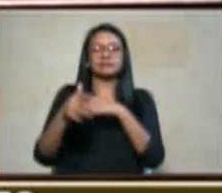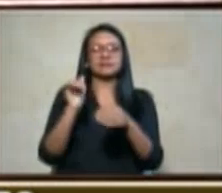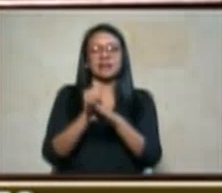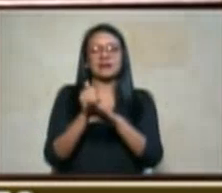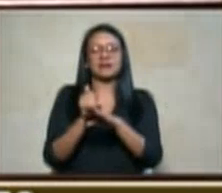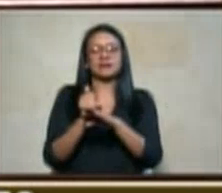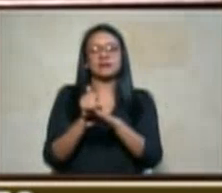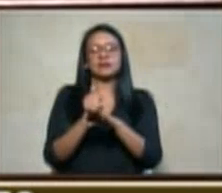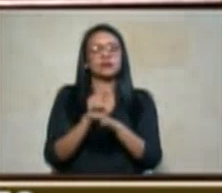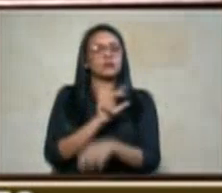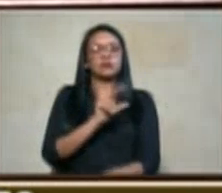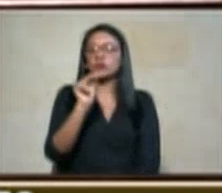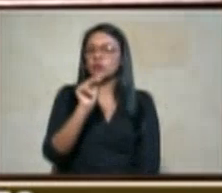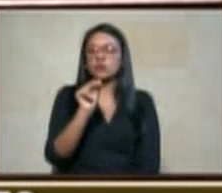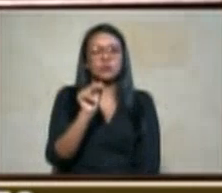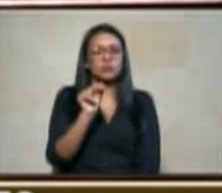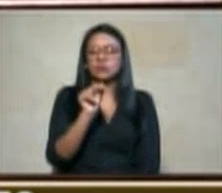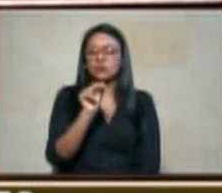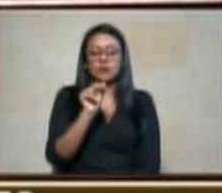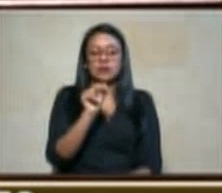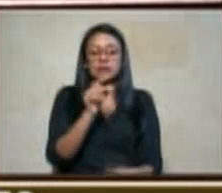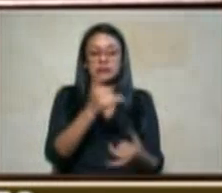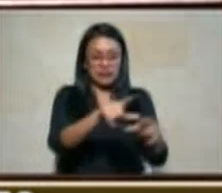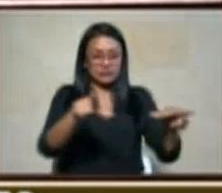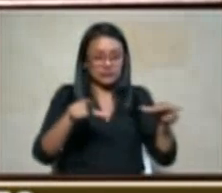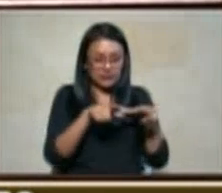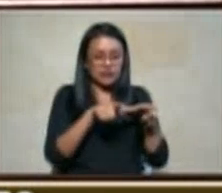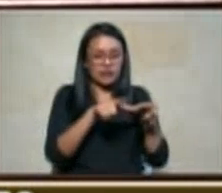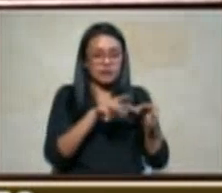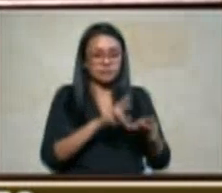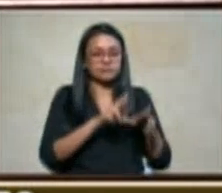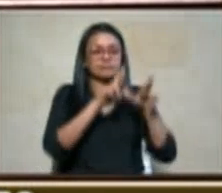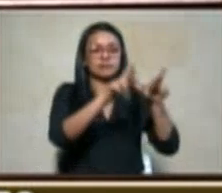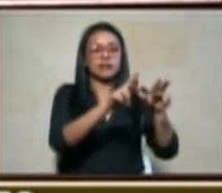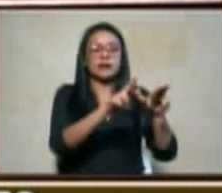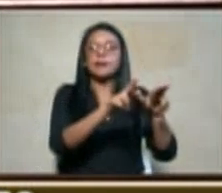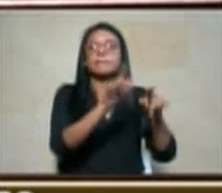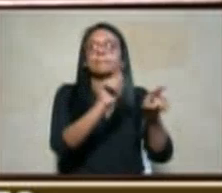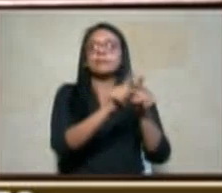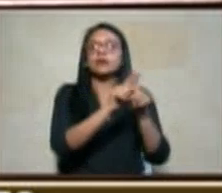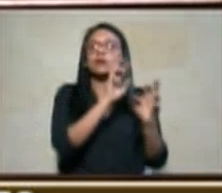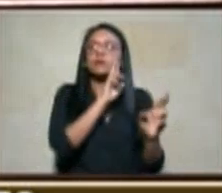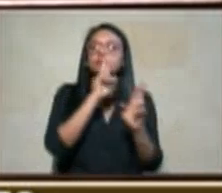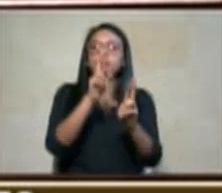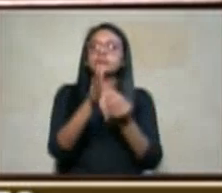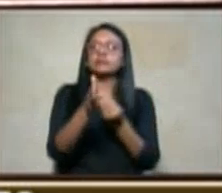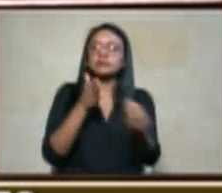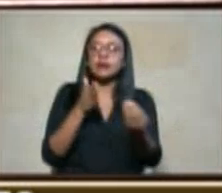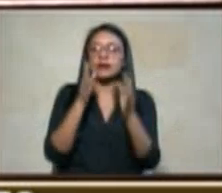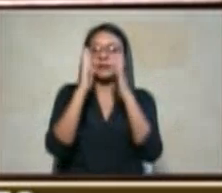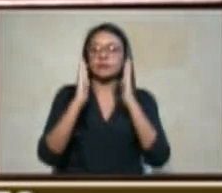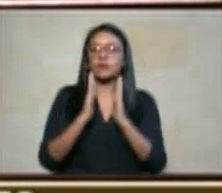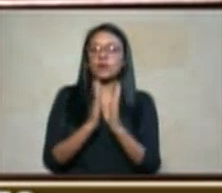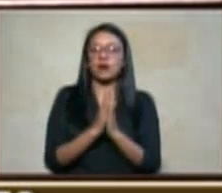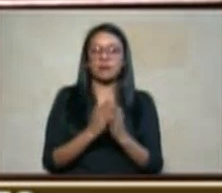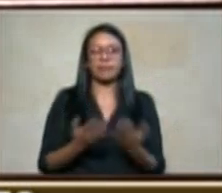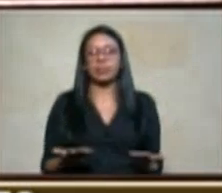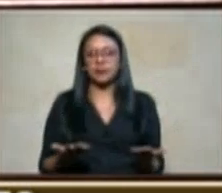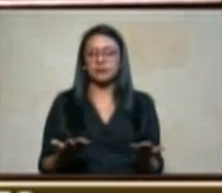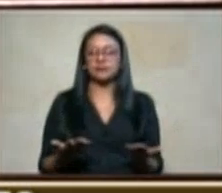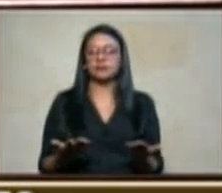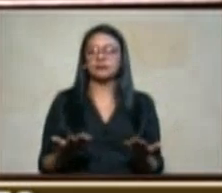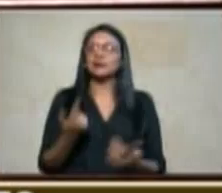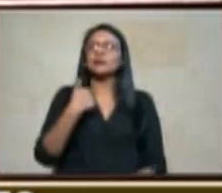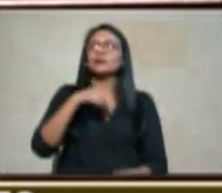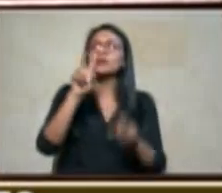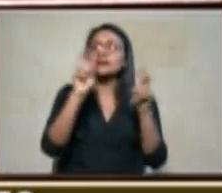ordenó la restitución de la tierra y no ordenó compensar a la monja. Ya les digo, no es